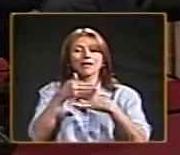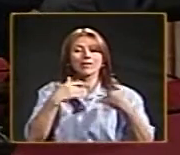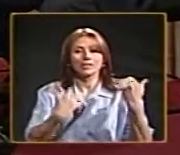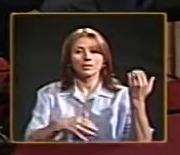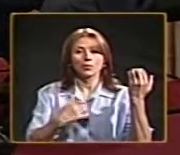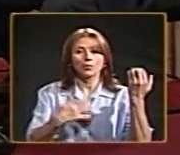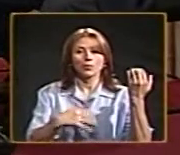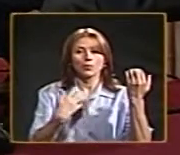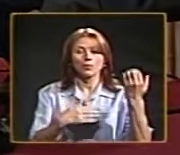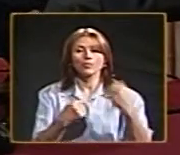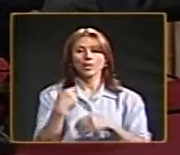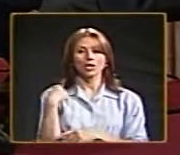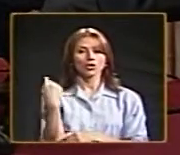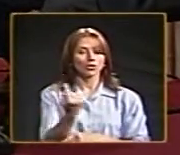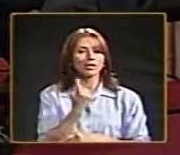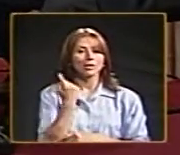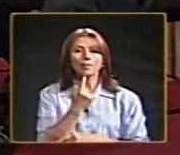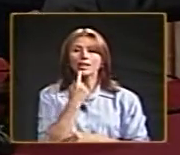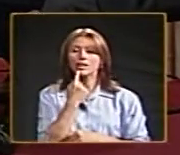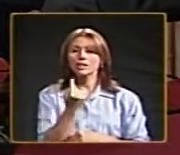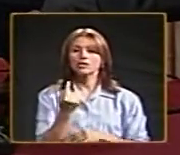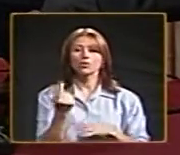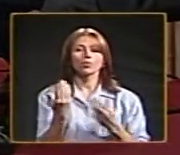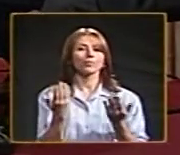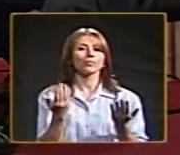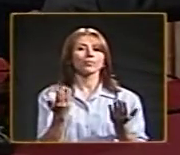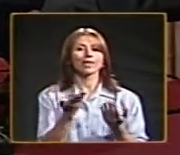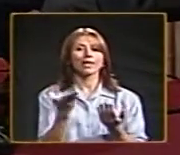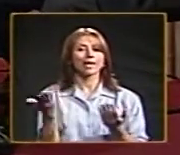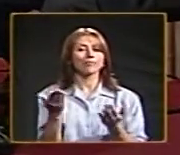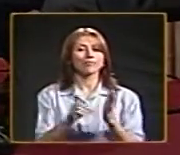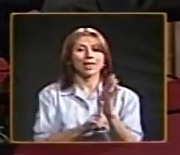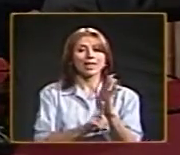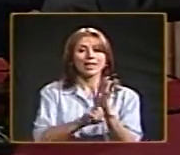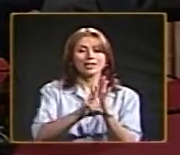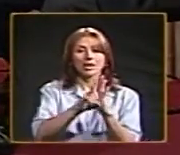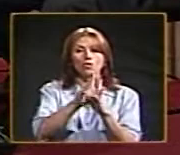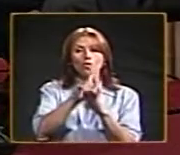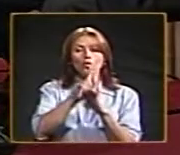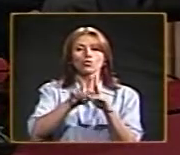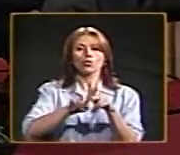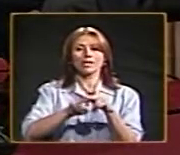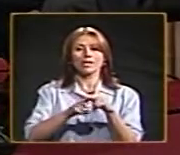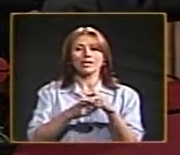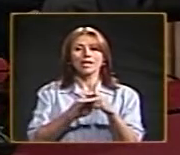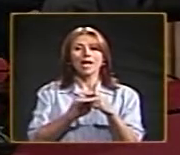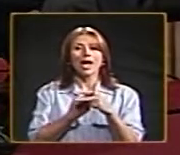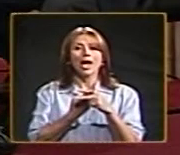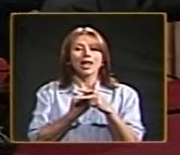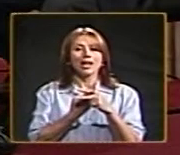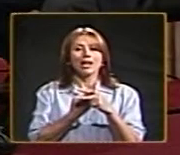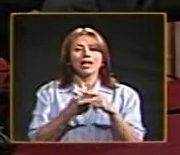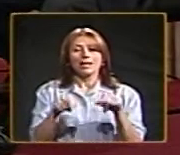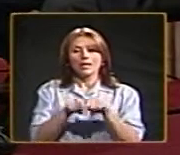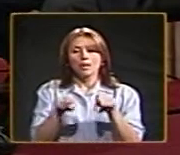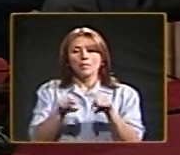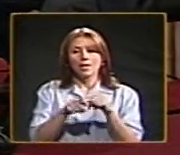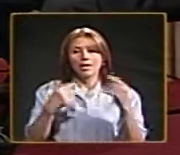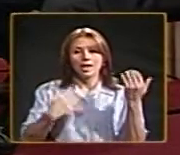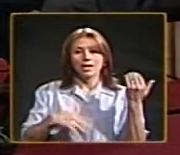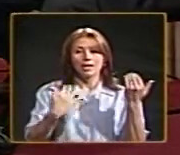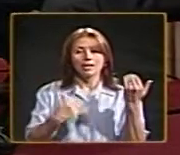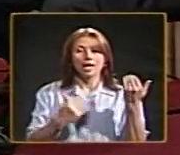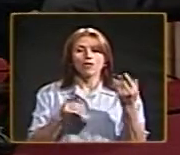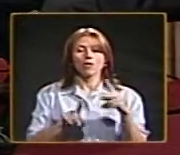popular. que qué bien que coincidió el desarrollo inicial, la intromisión de la guitarra como instrumento